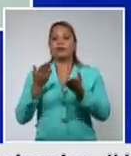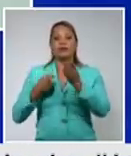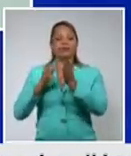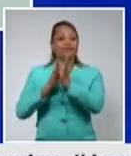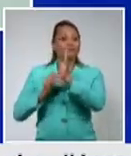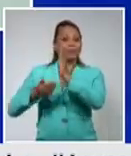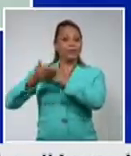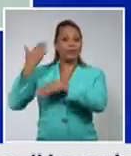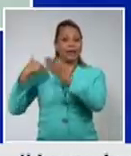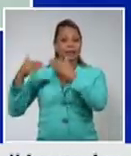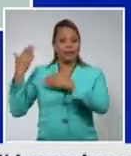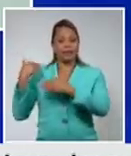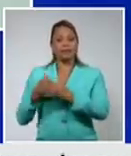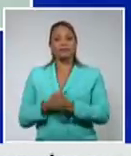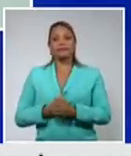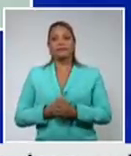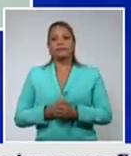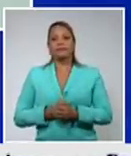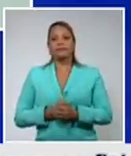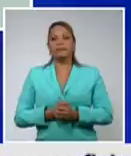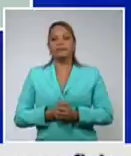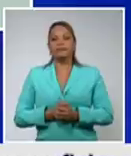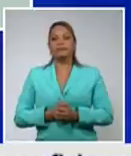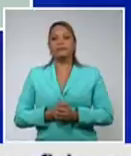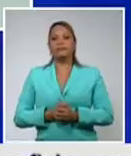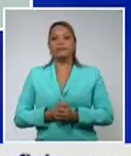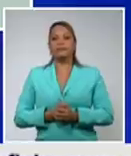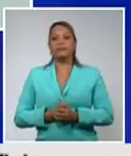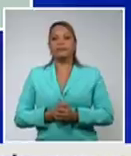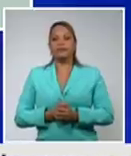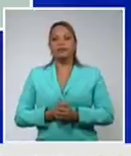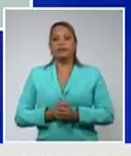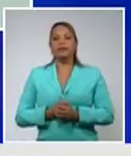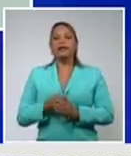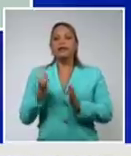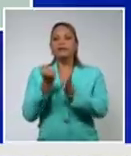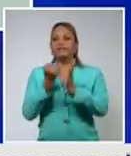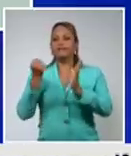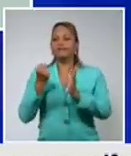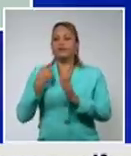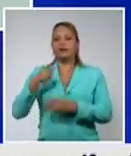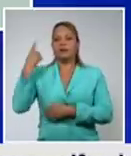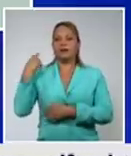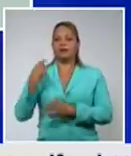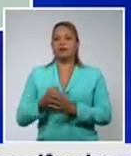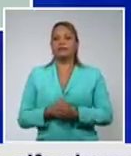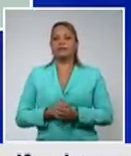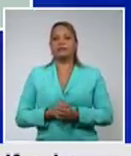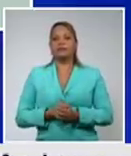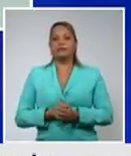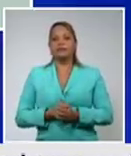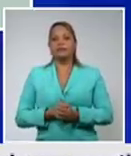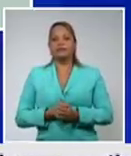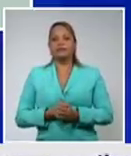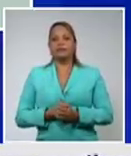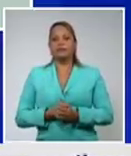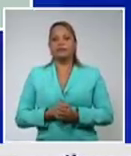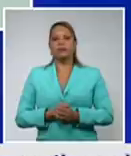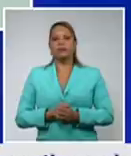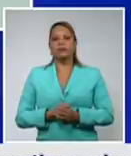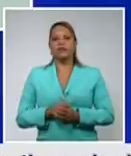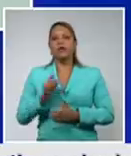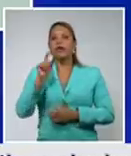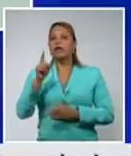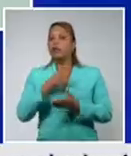los 1.041 que se diagnosticaron en el día de ayer. No tenemos ninguna cifra en estos últimos